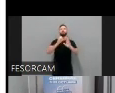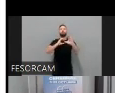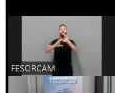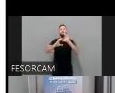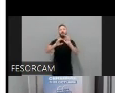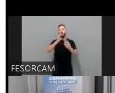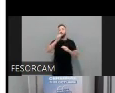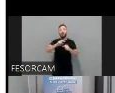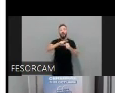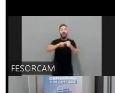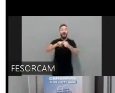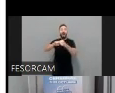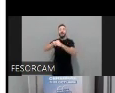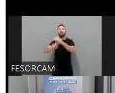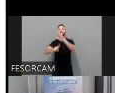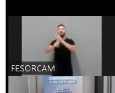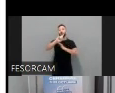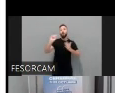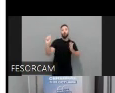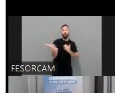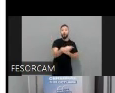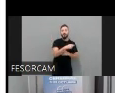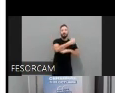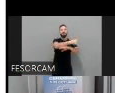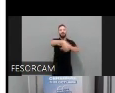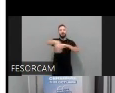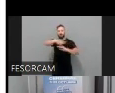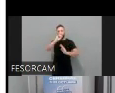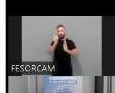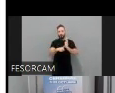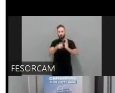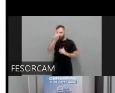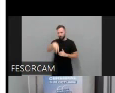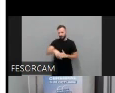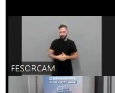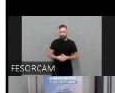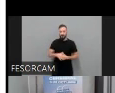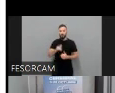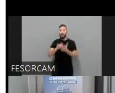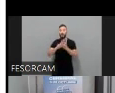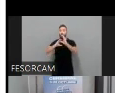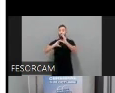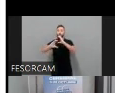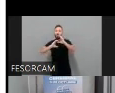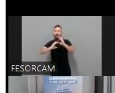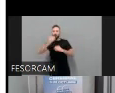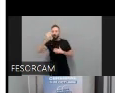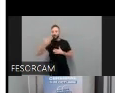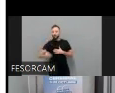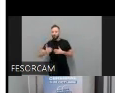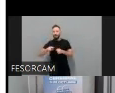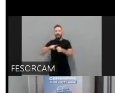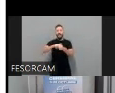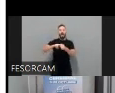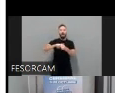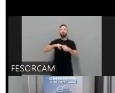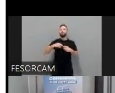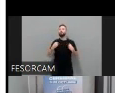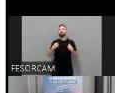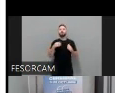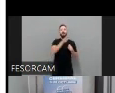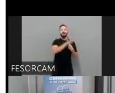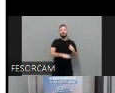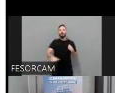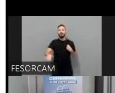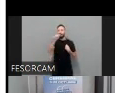las áreas del desarrollo. La comunicación es fundamental en todos los ámbitos de la vida de los niños y